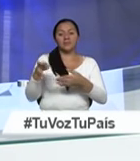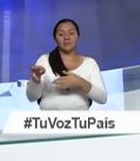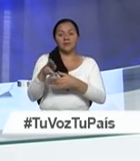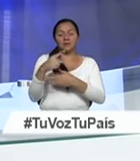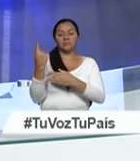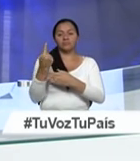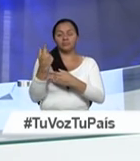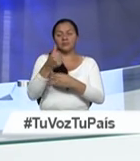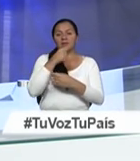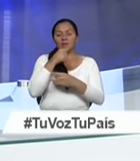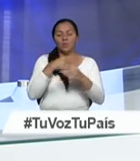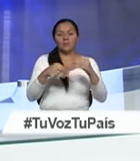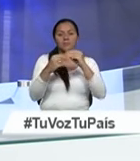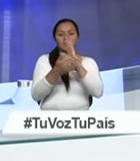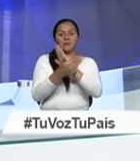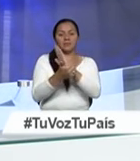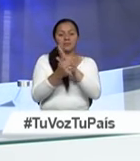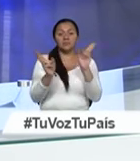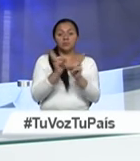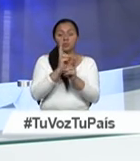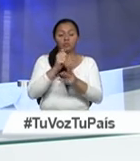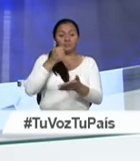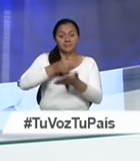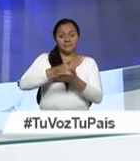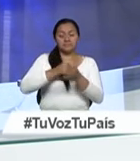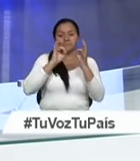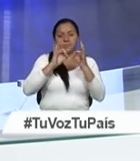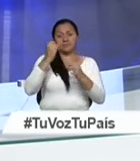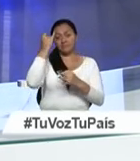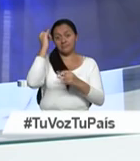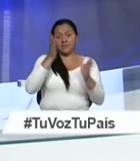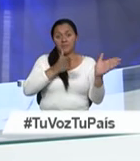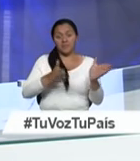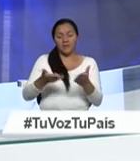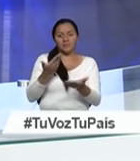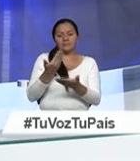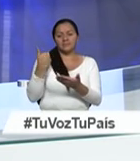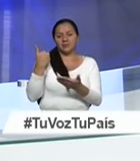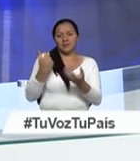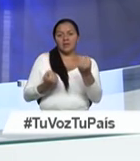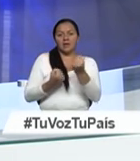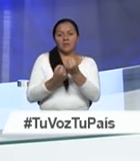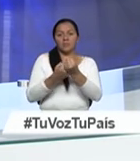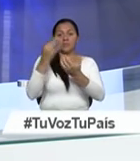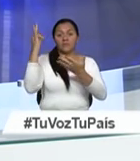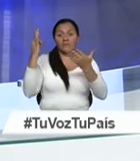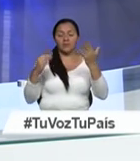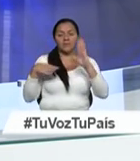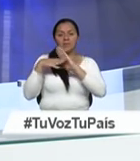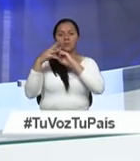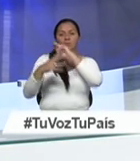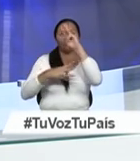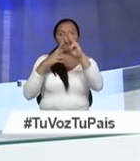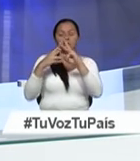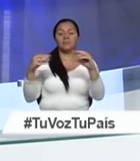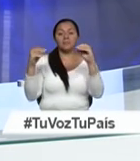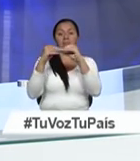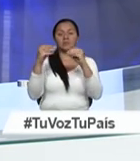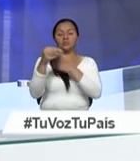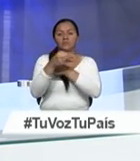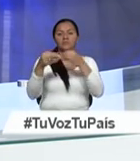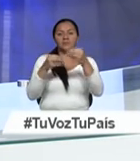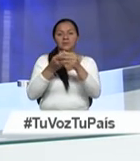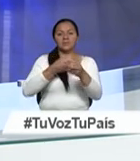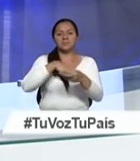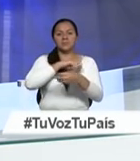y capacitación sobre el uso del mismo. Esta iniciativa cuenta con el apoyo financiero del Banco Mundial y la Agencia Española